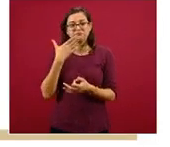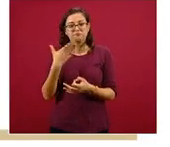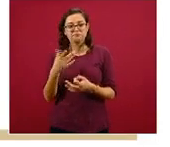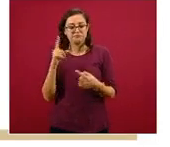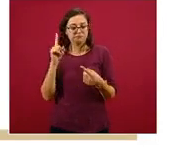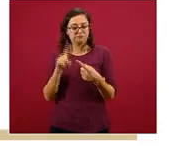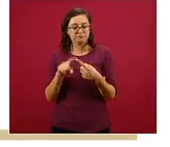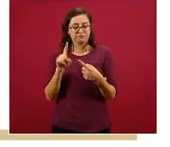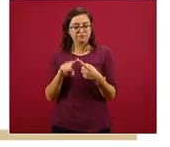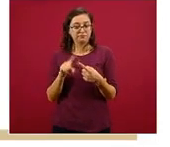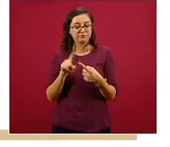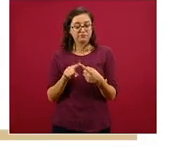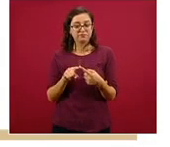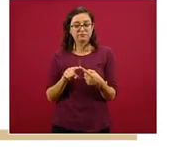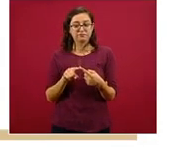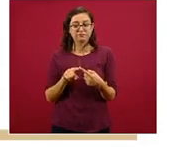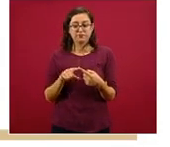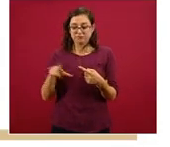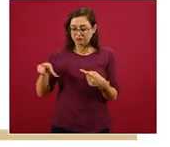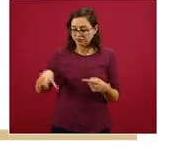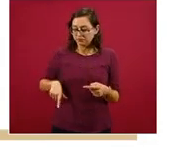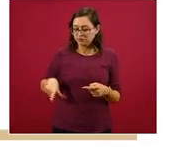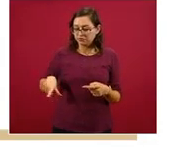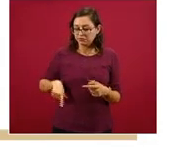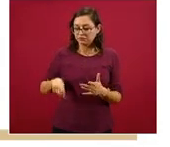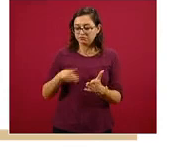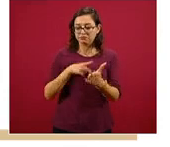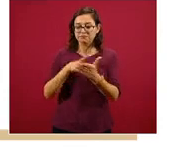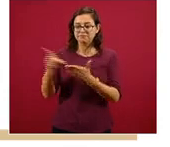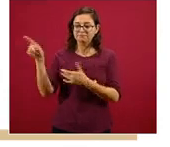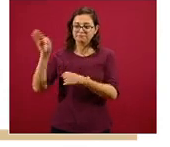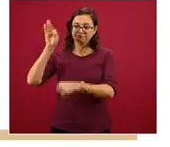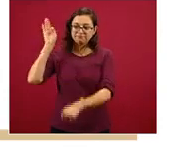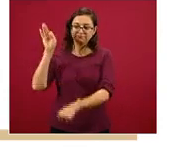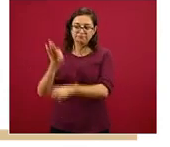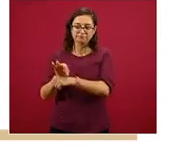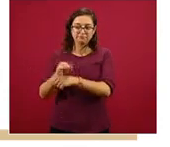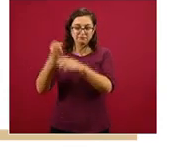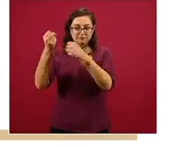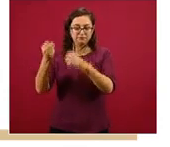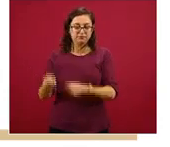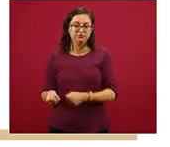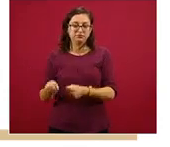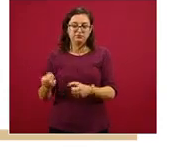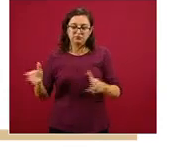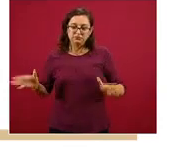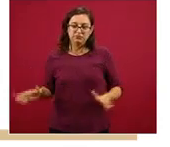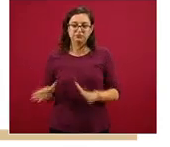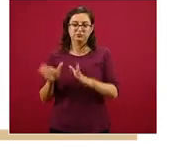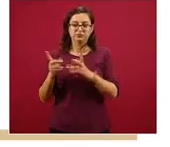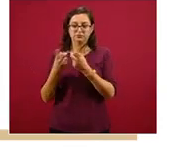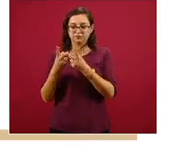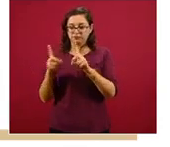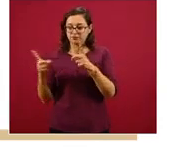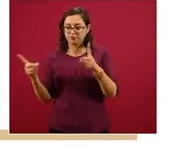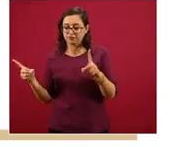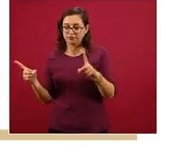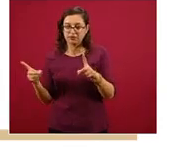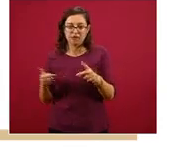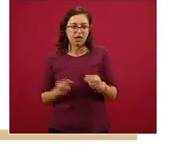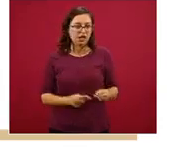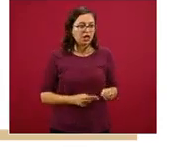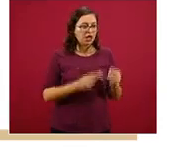de fondo: el Estado como garante de derechos y rector del desarrollo, sin conflicto de